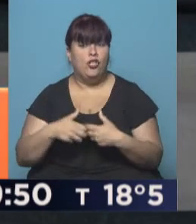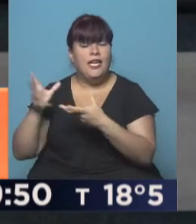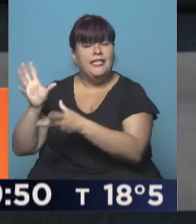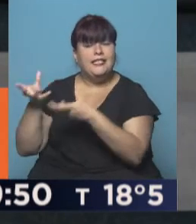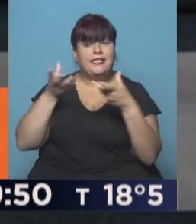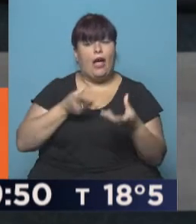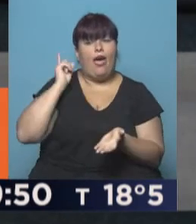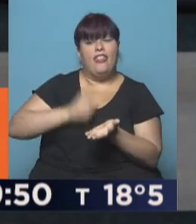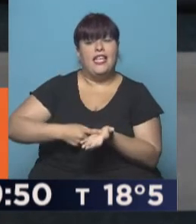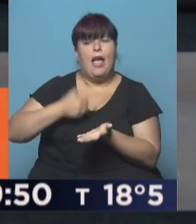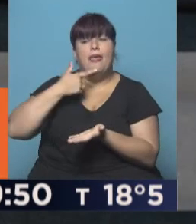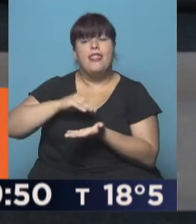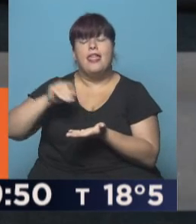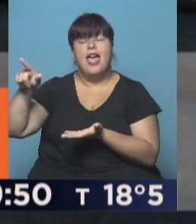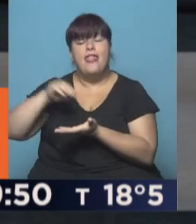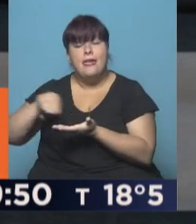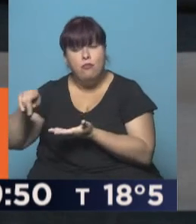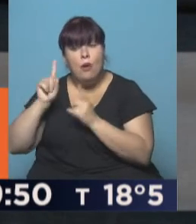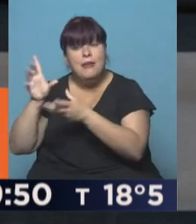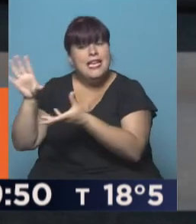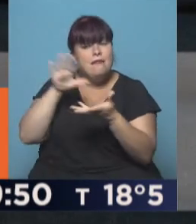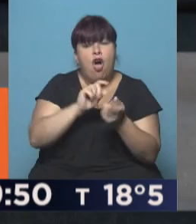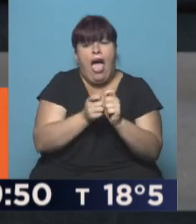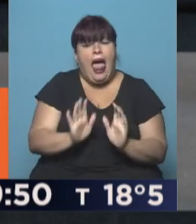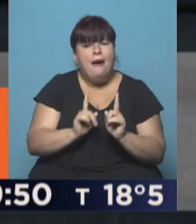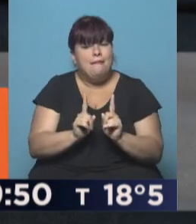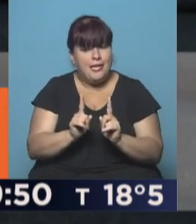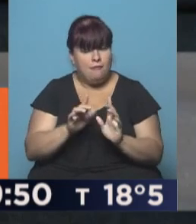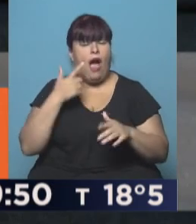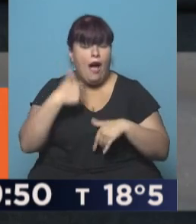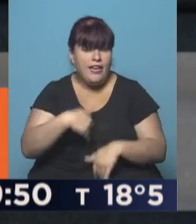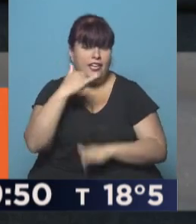dictamen de la Cámara de Diputados, así como está, sin ningún tipo de reformas. Nos quedamos aquí para informarnos.